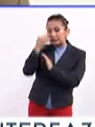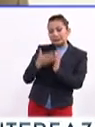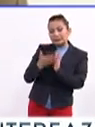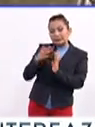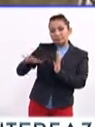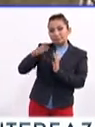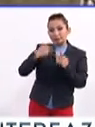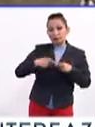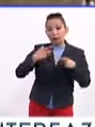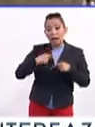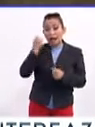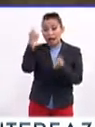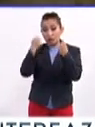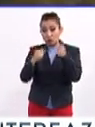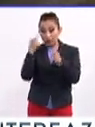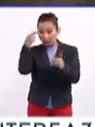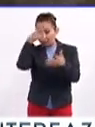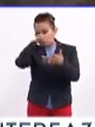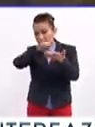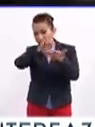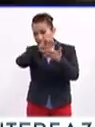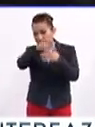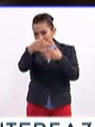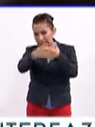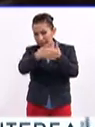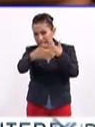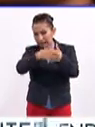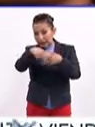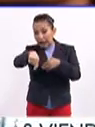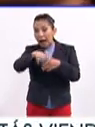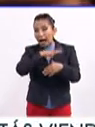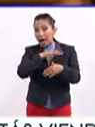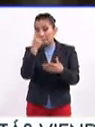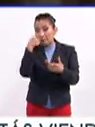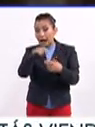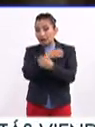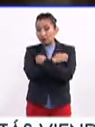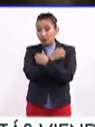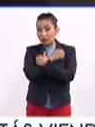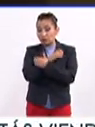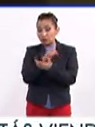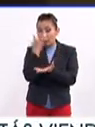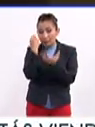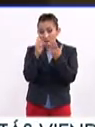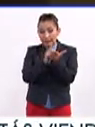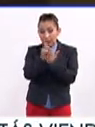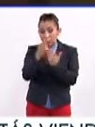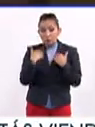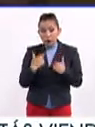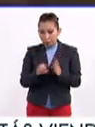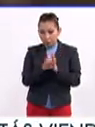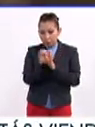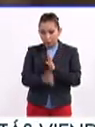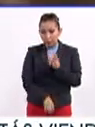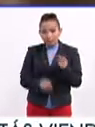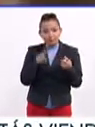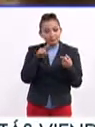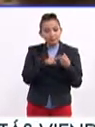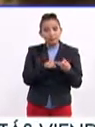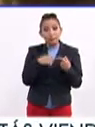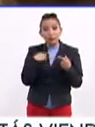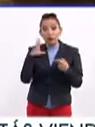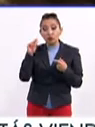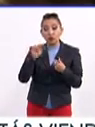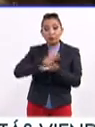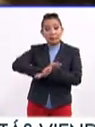de ciudadanía. Algunas metas a corto plazo que se encuentran en el camino por una educación de derechos humanos son, por ejemplo, la